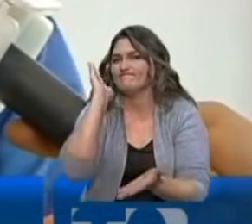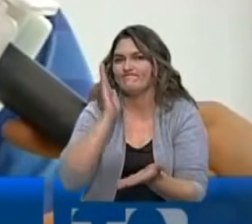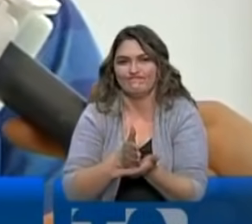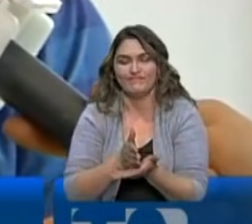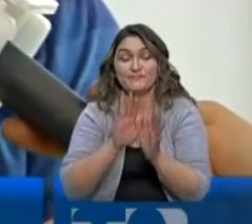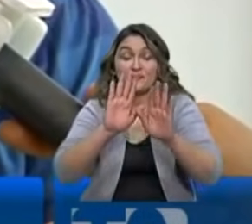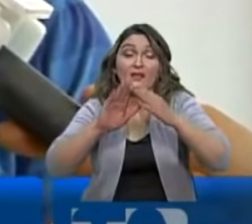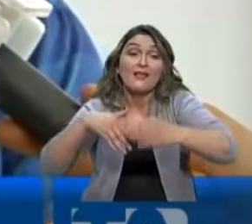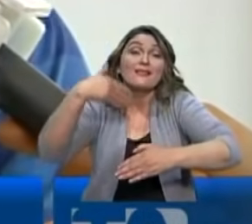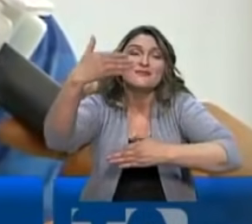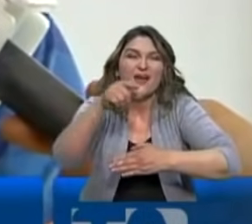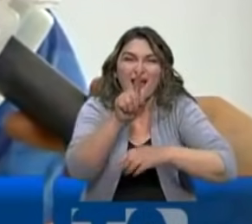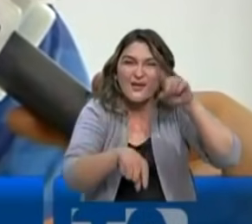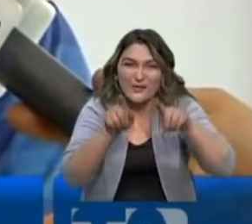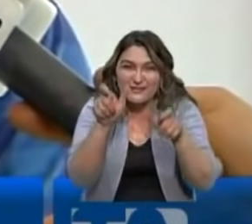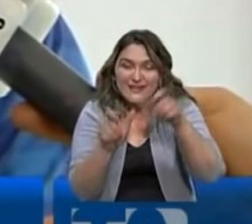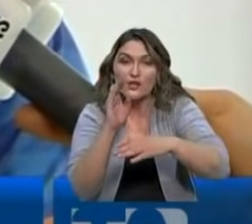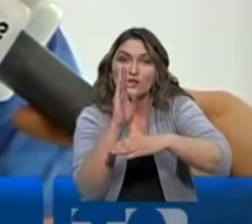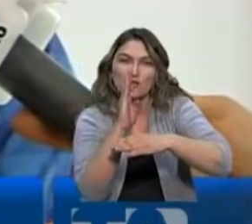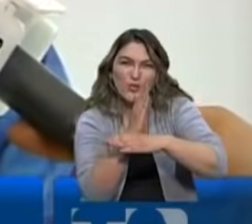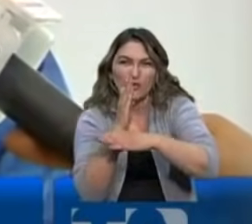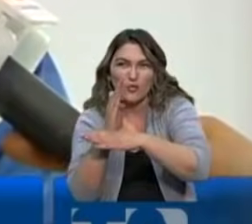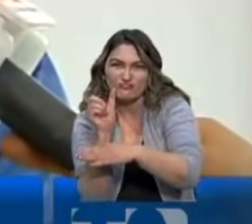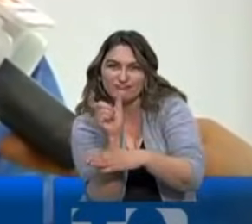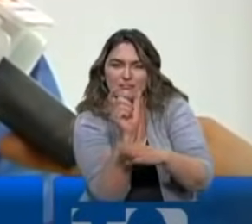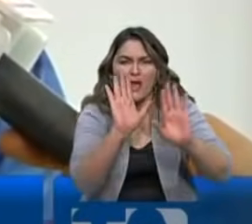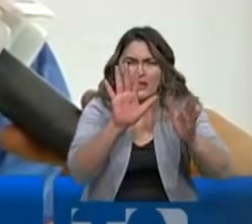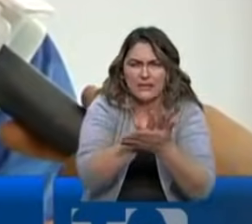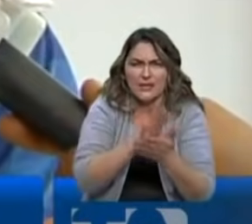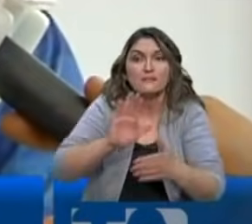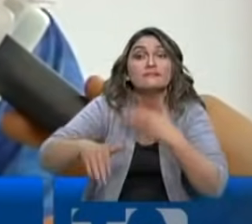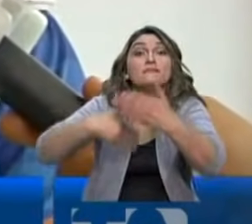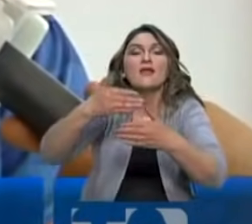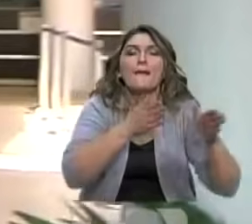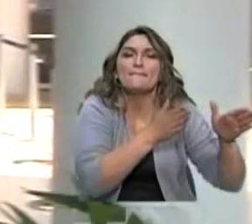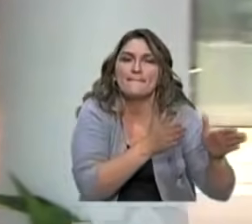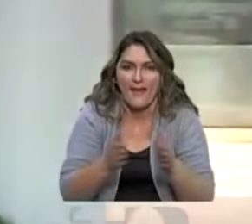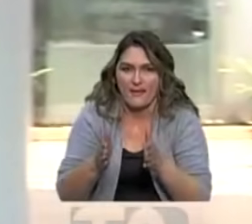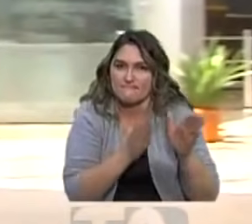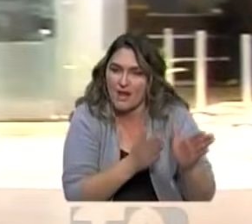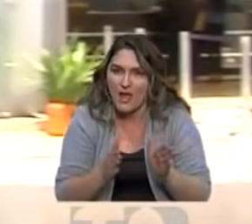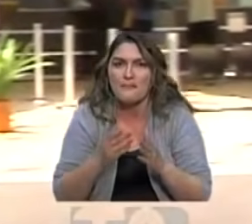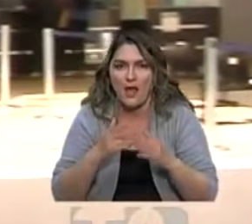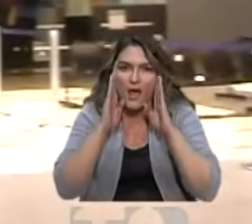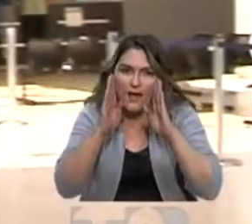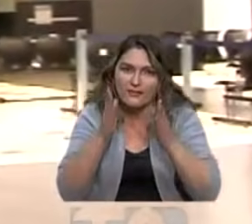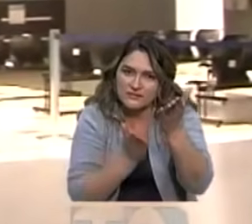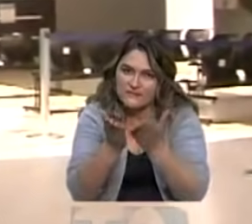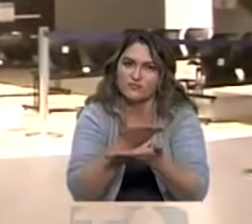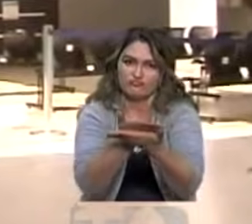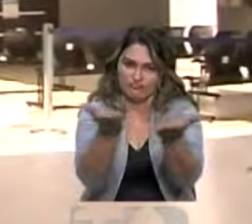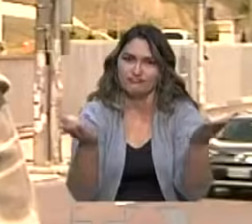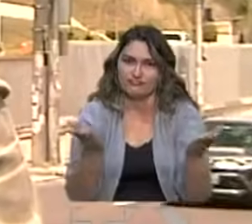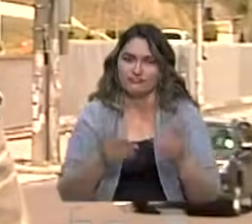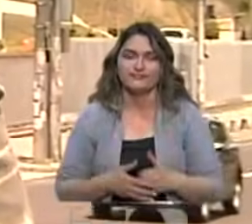a proceder con el tema de los turnos y efectivamente vamos a seguir trabajando para solventar el tema del menos tiempo posible en quito paúl coelho 24